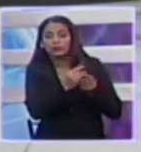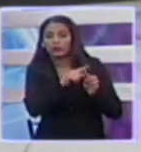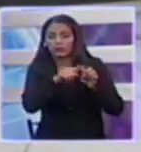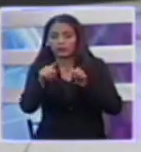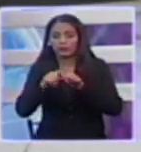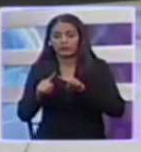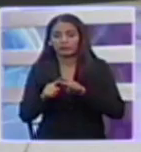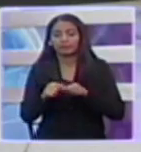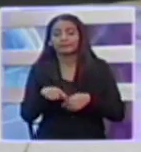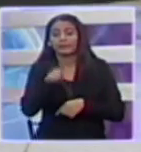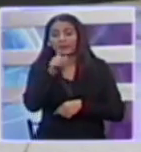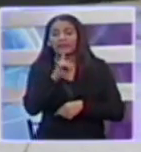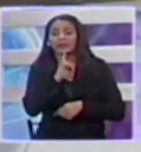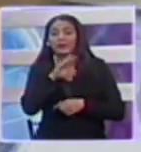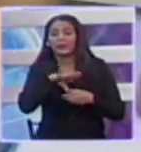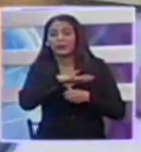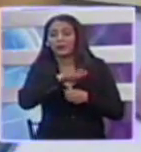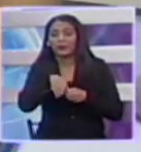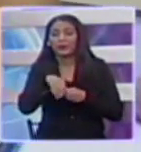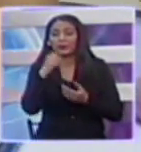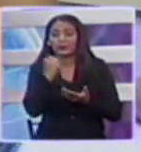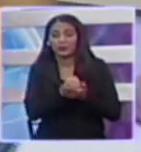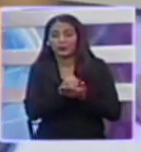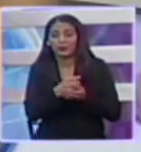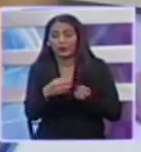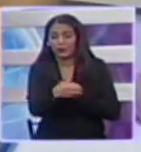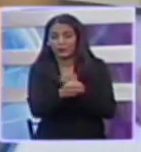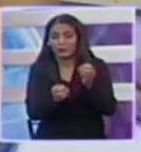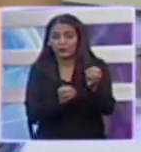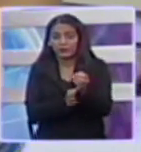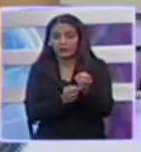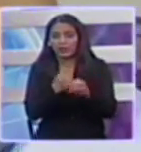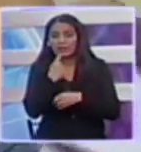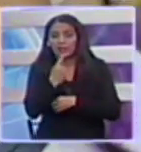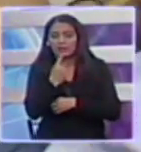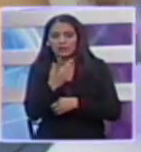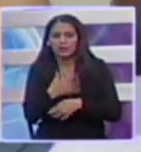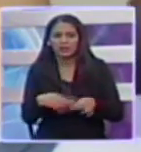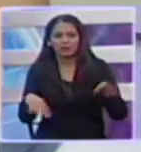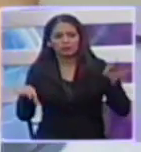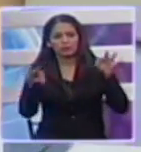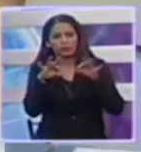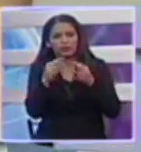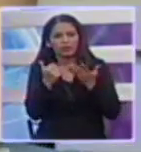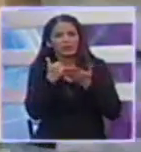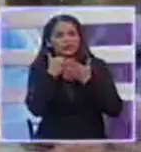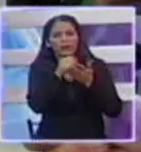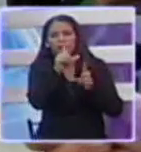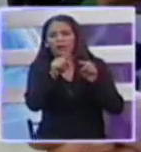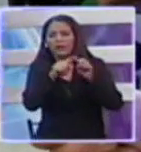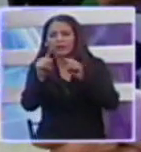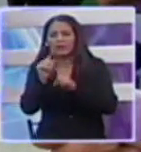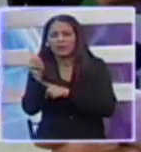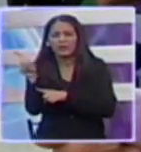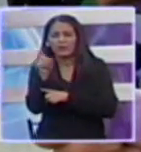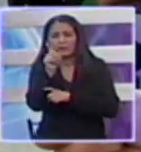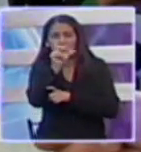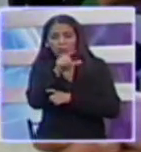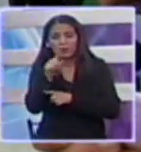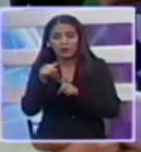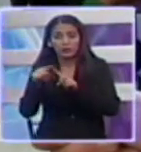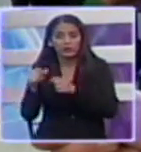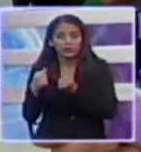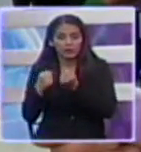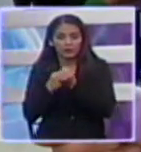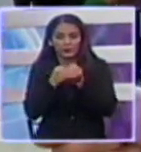Estados Unidos en Guayaquil, la meta del gobierno de ese país es ofrecer este programa a 100.000 personas de Latinoamérica. Y todavía no